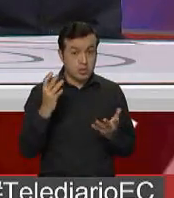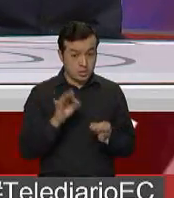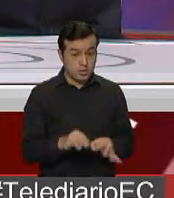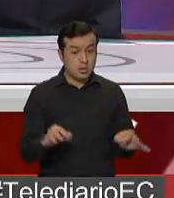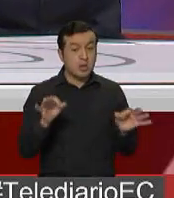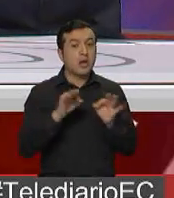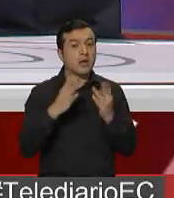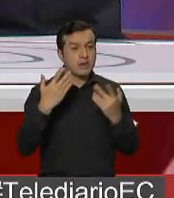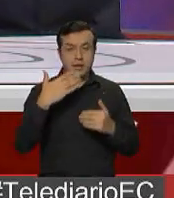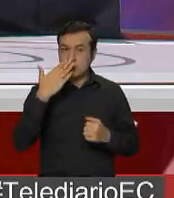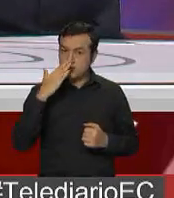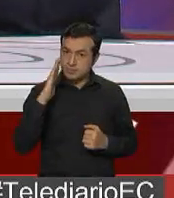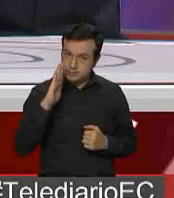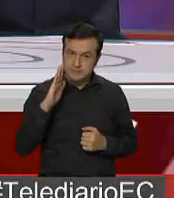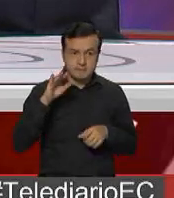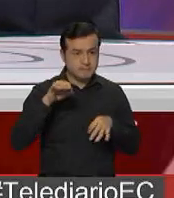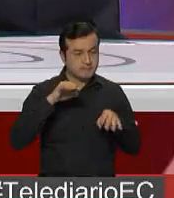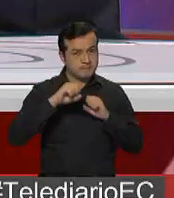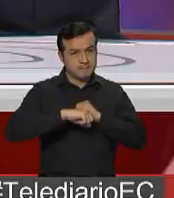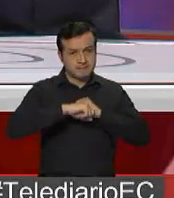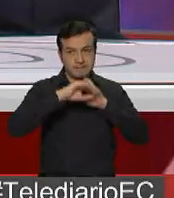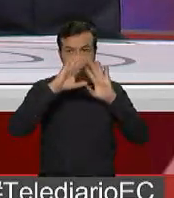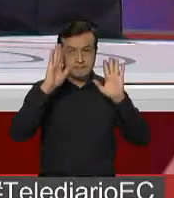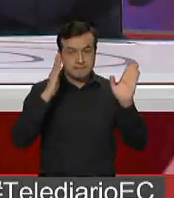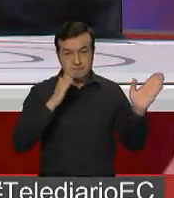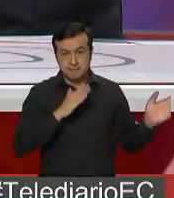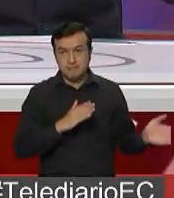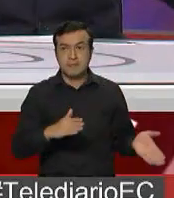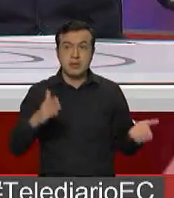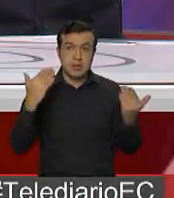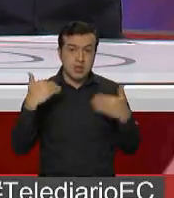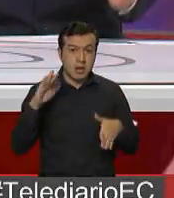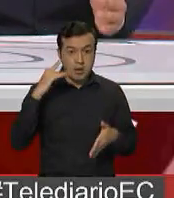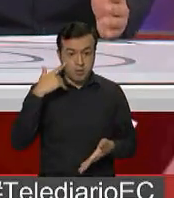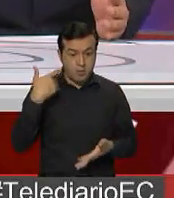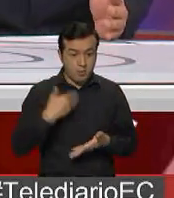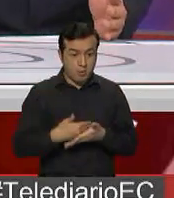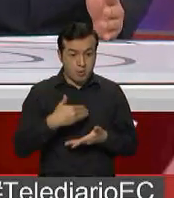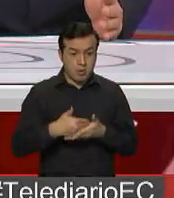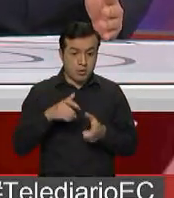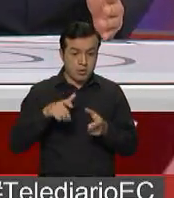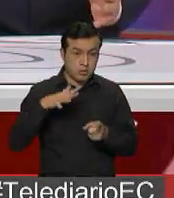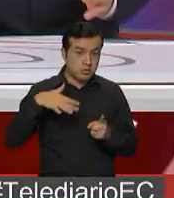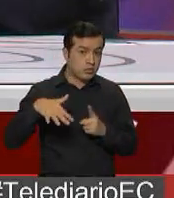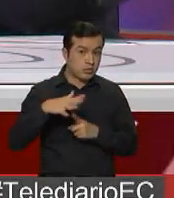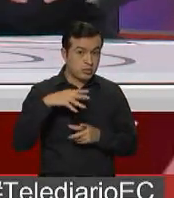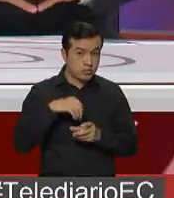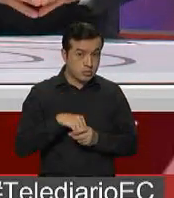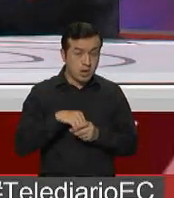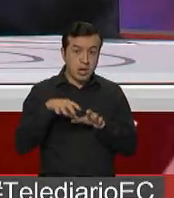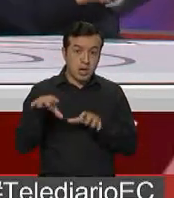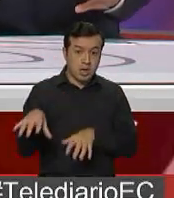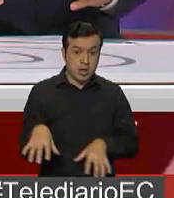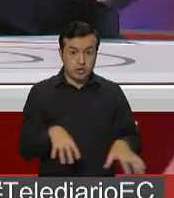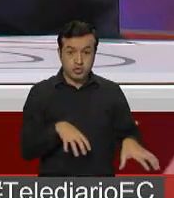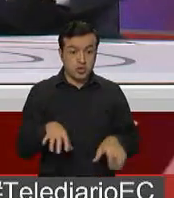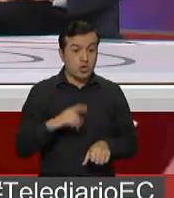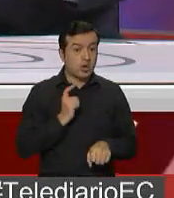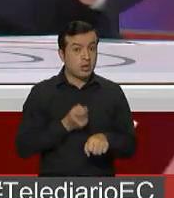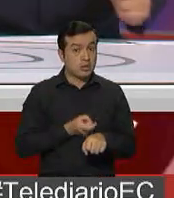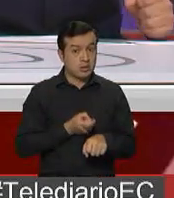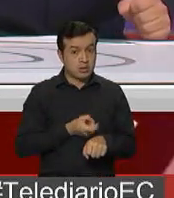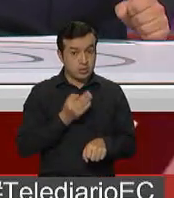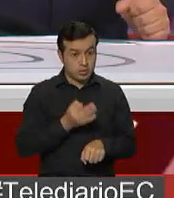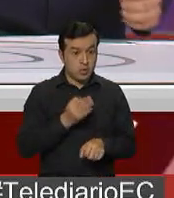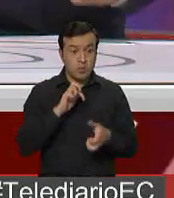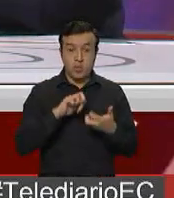dar respuestas claras y en firme que finalmente puedan mostrar a la ciudadanía que hay una acción en concreto frente a